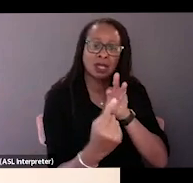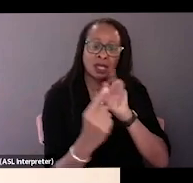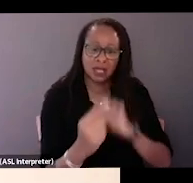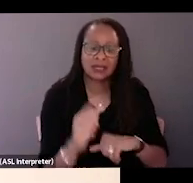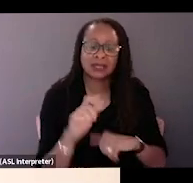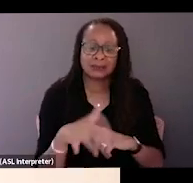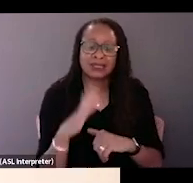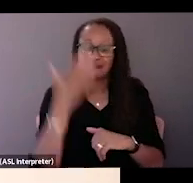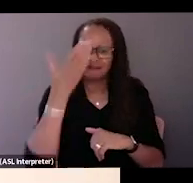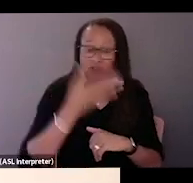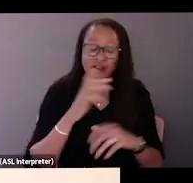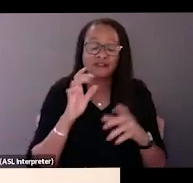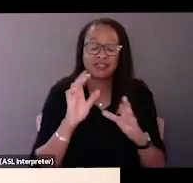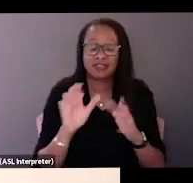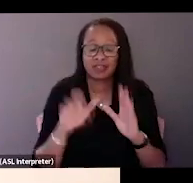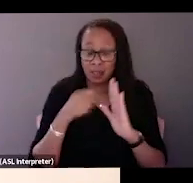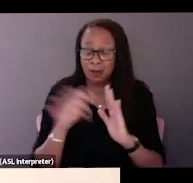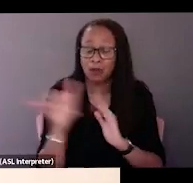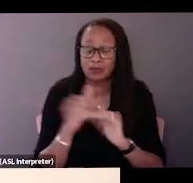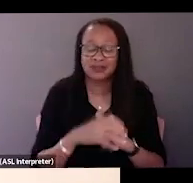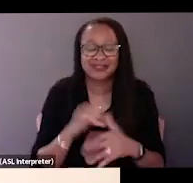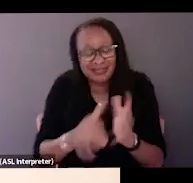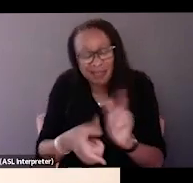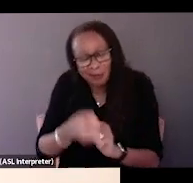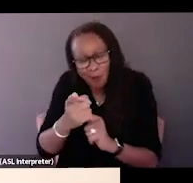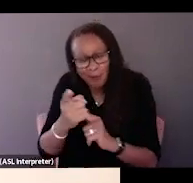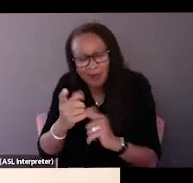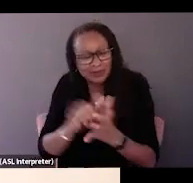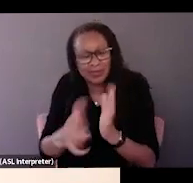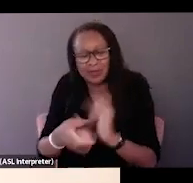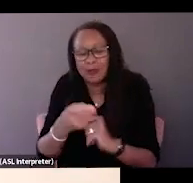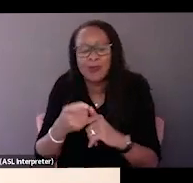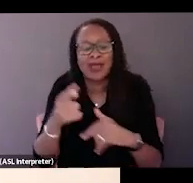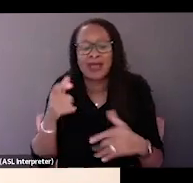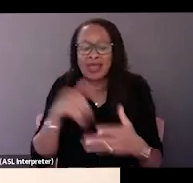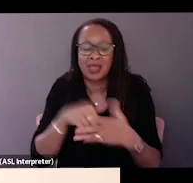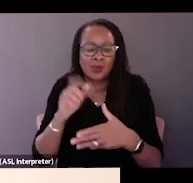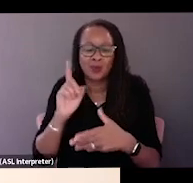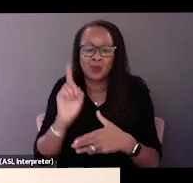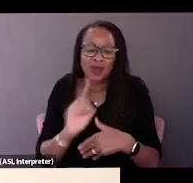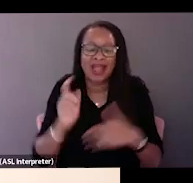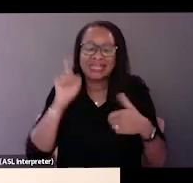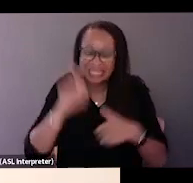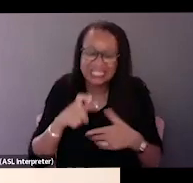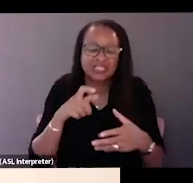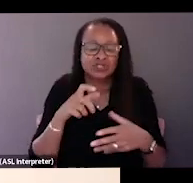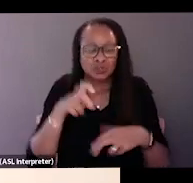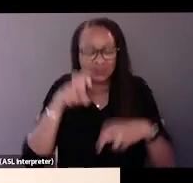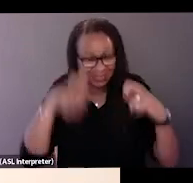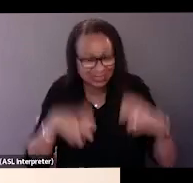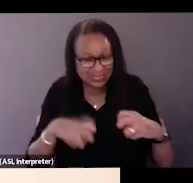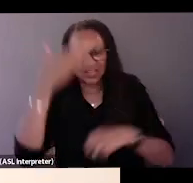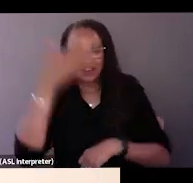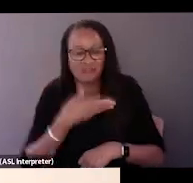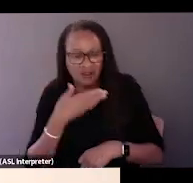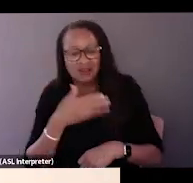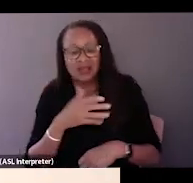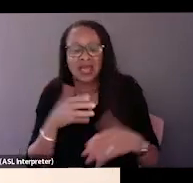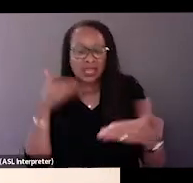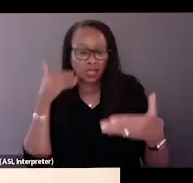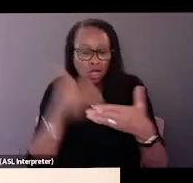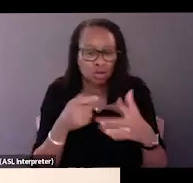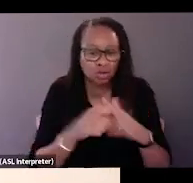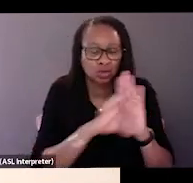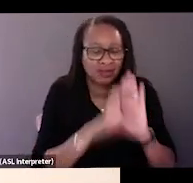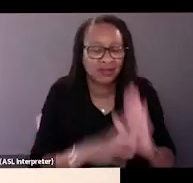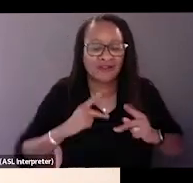al personaje de manera física, no a través de la cámara, y estar al lado de él y poder